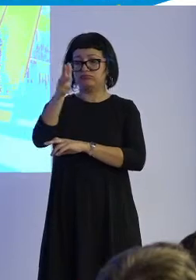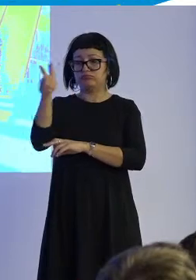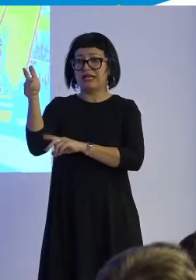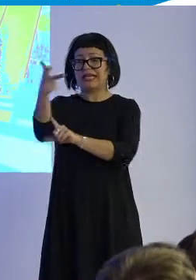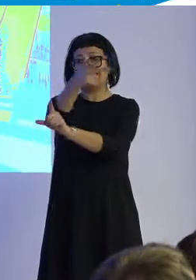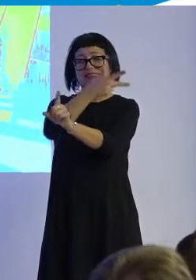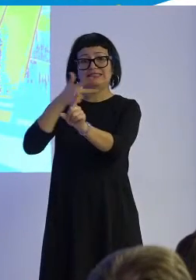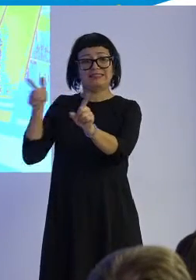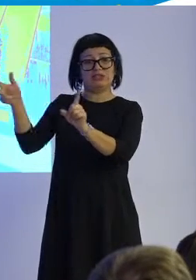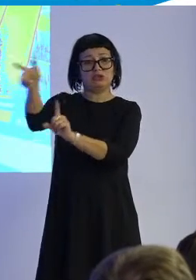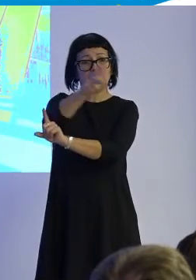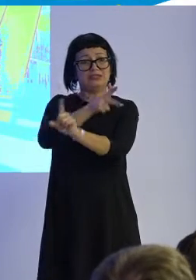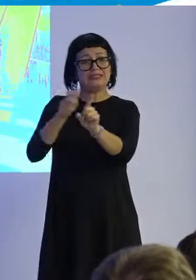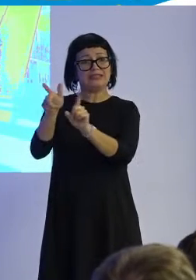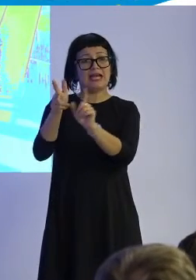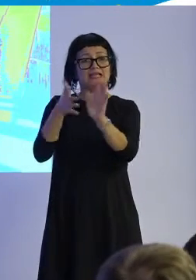persona que está intentando,